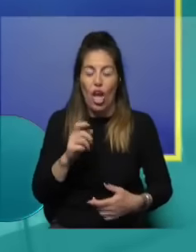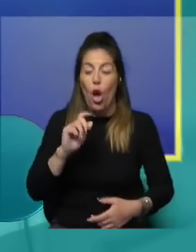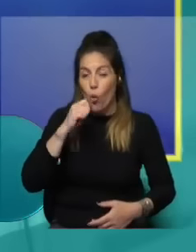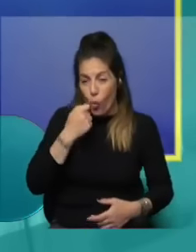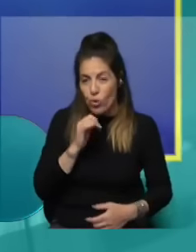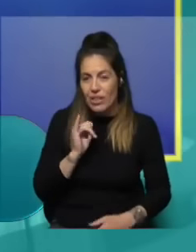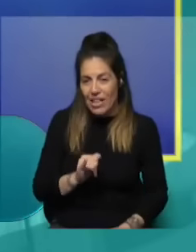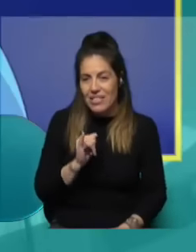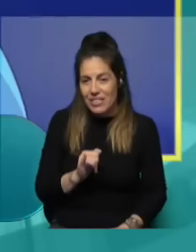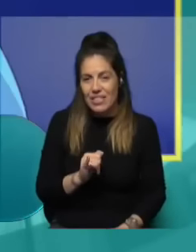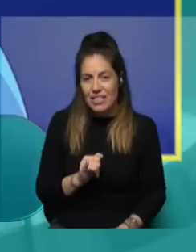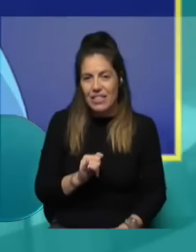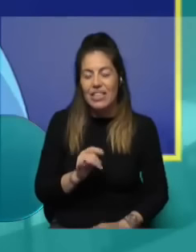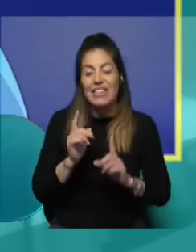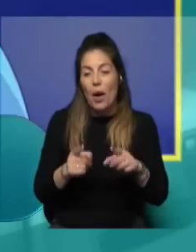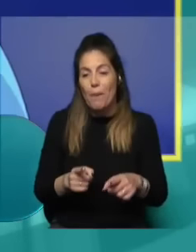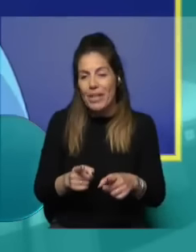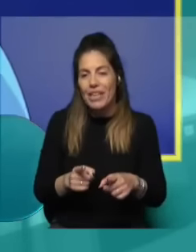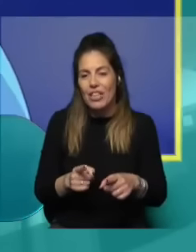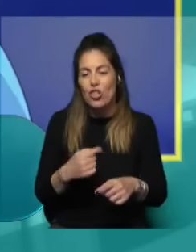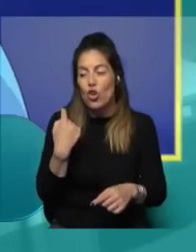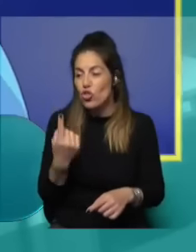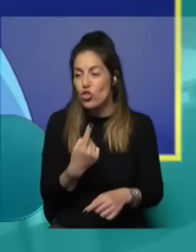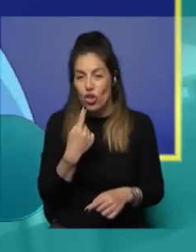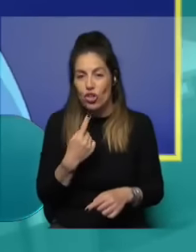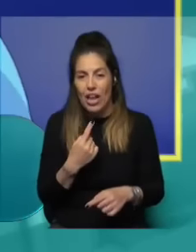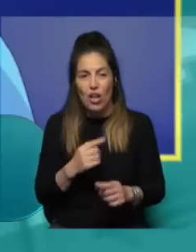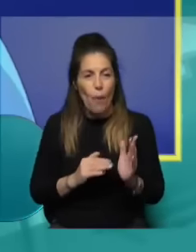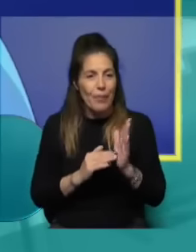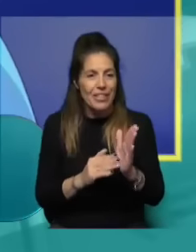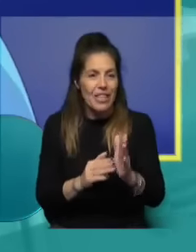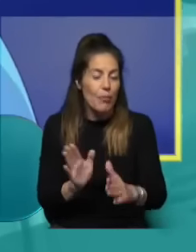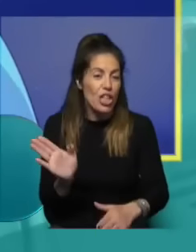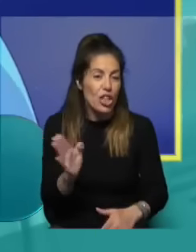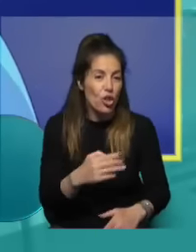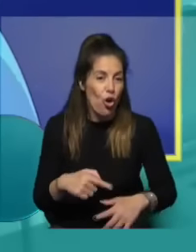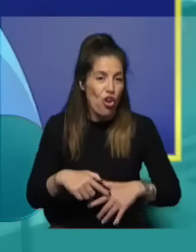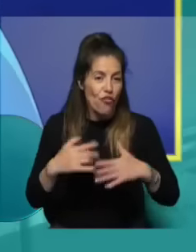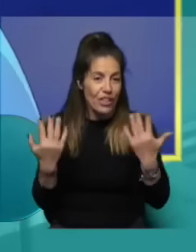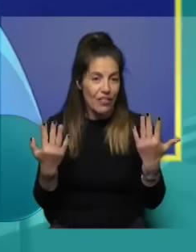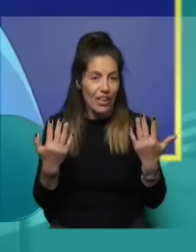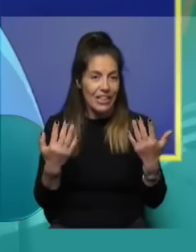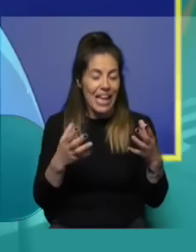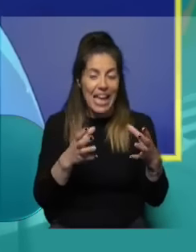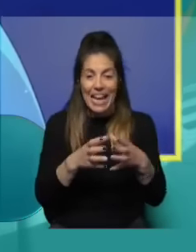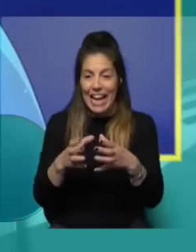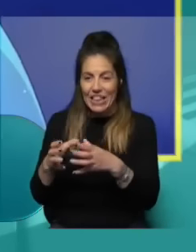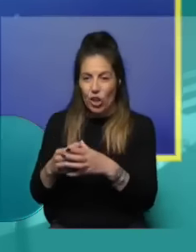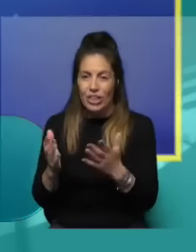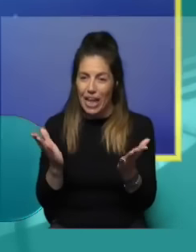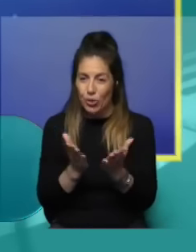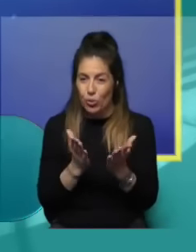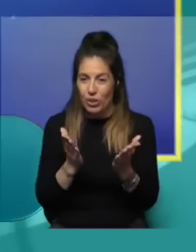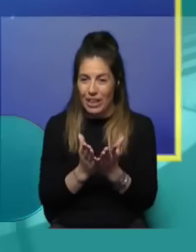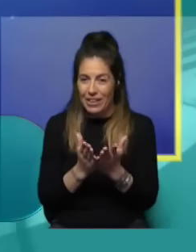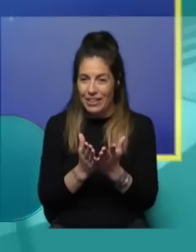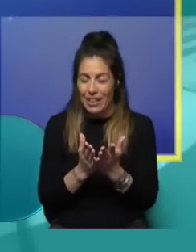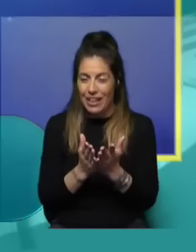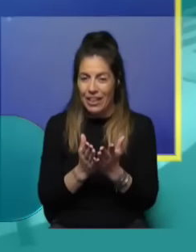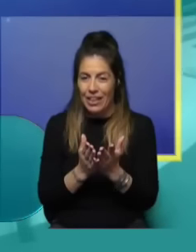bastante. Ian, y lo que también ha pasado es que nosotras nos postulamos en todos los festivales en la categoría de estudiantes, ya que es nuestro corto de